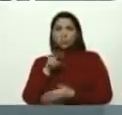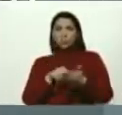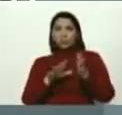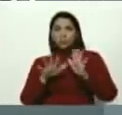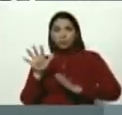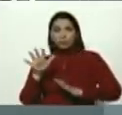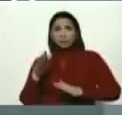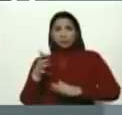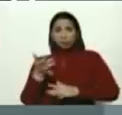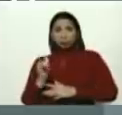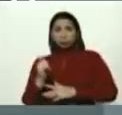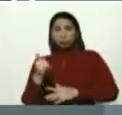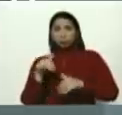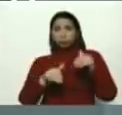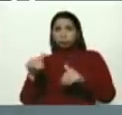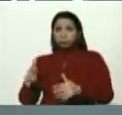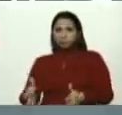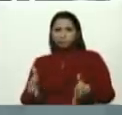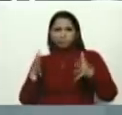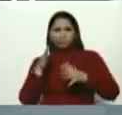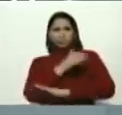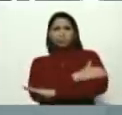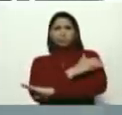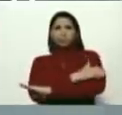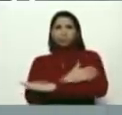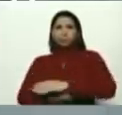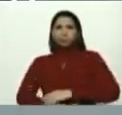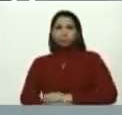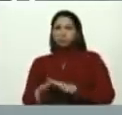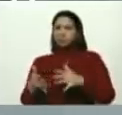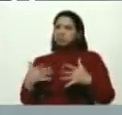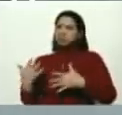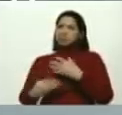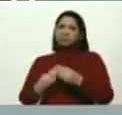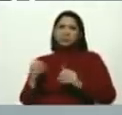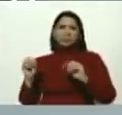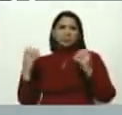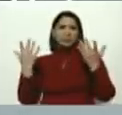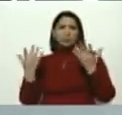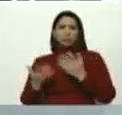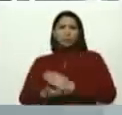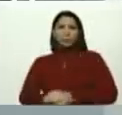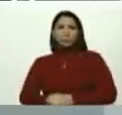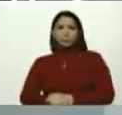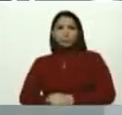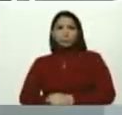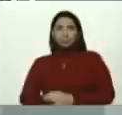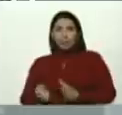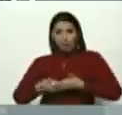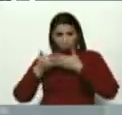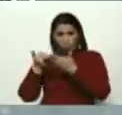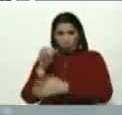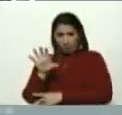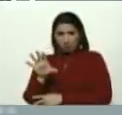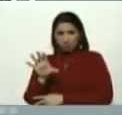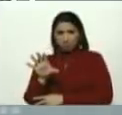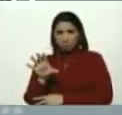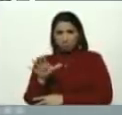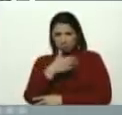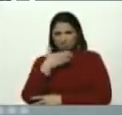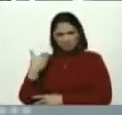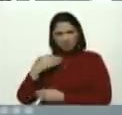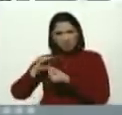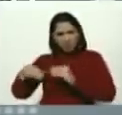hubo las elecciones y la ganó la oposición. ¿Y qué hizo con el triunfo que tuvo? Ayudó al país, mejoró